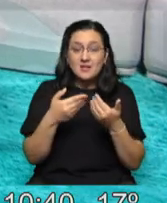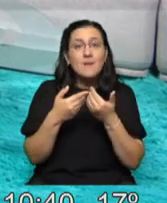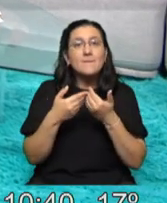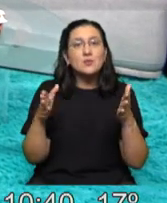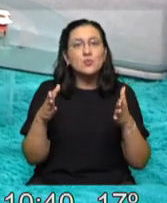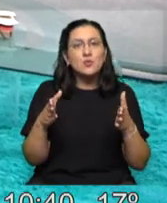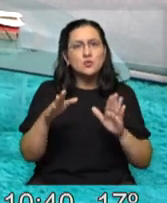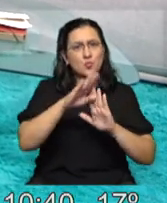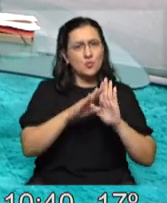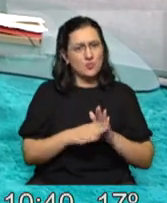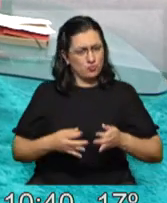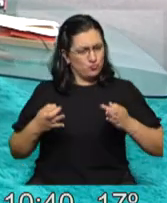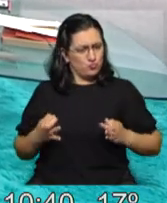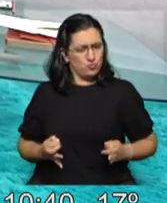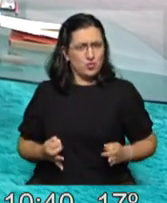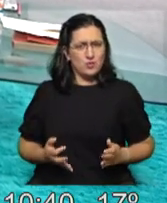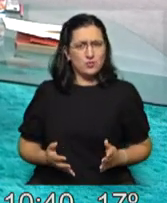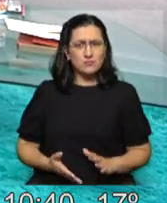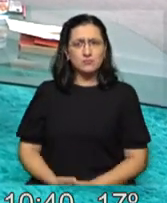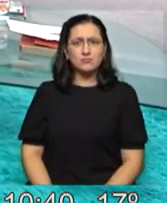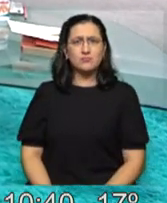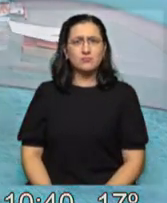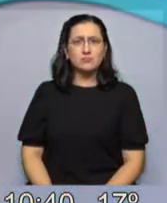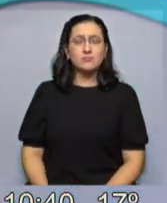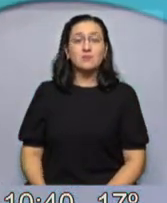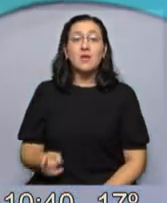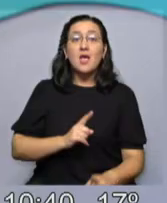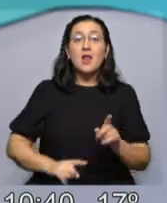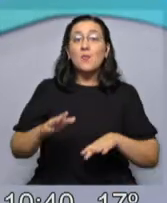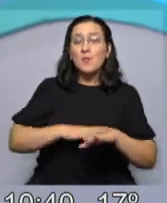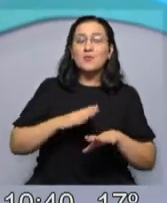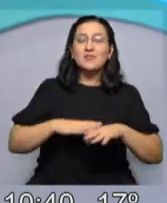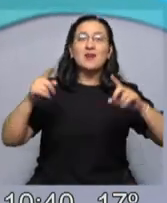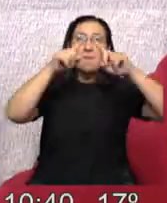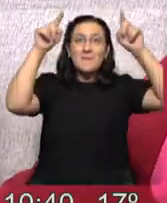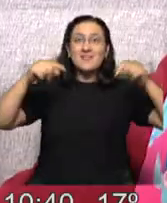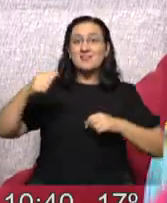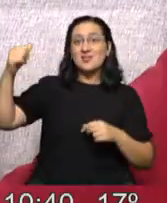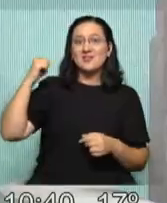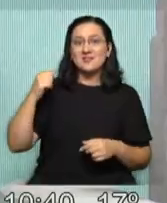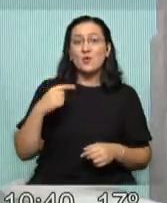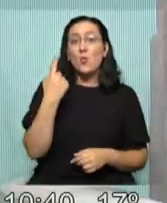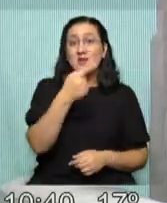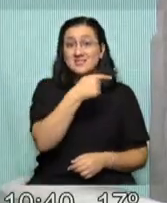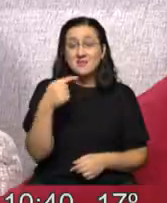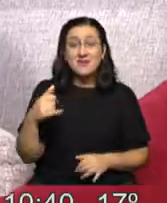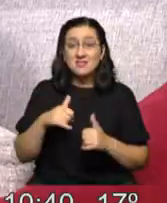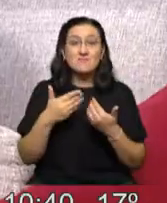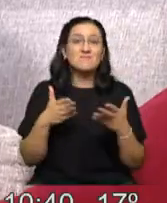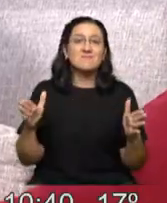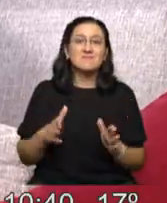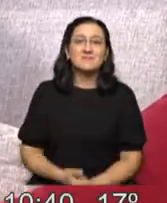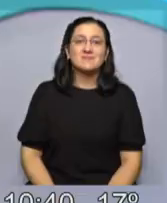programa serio. Es un programa serio. En cualquier momento vas a tener pantalla y todo atrás. Viste una semana y ya tenés apertura. Es tremendo.